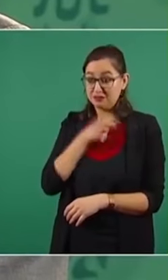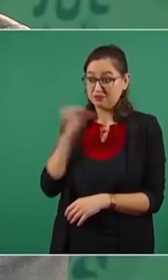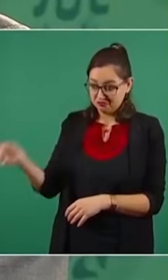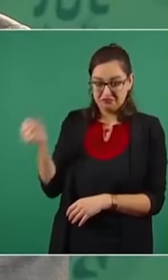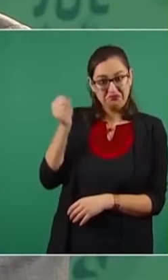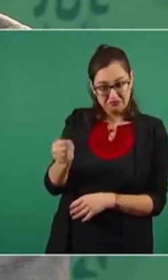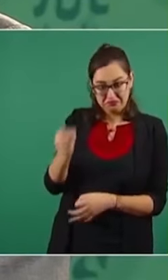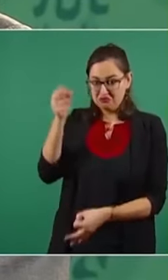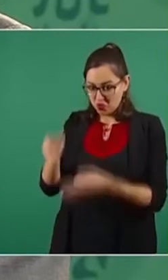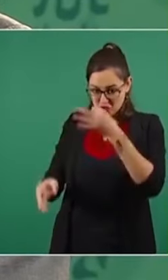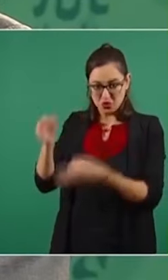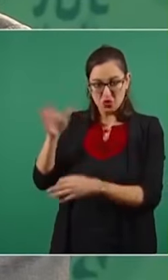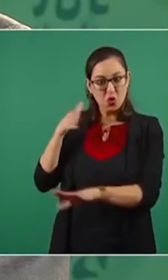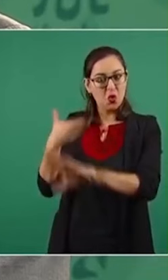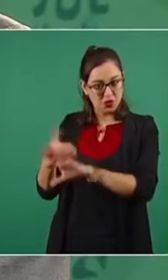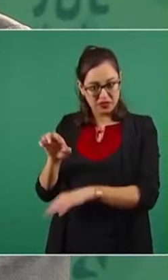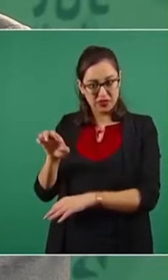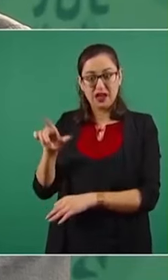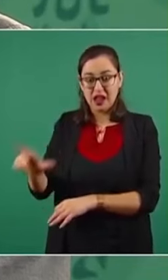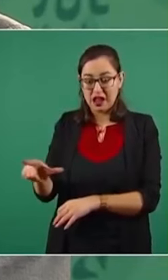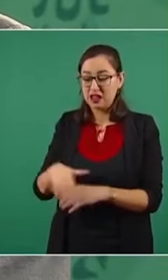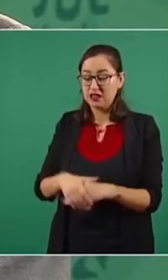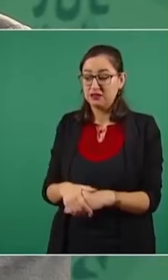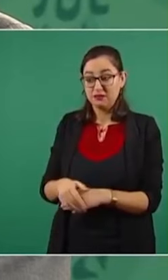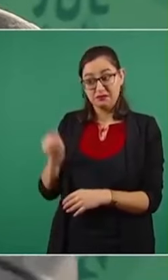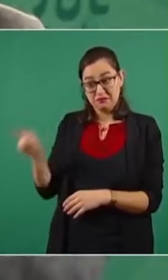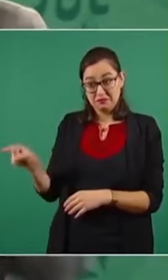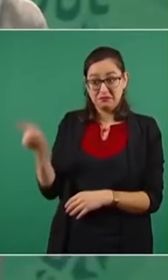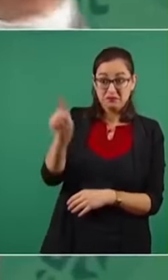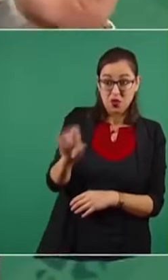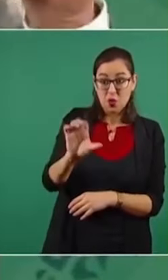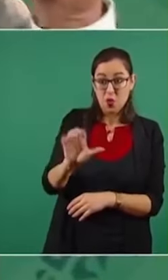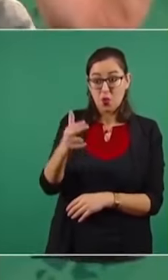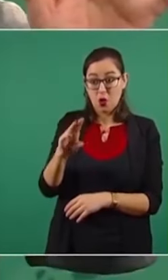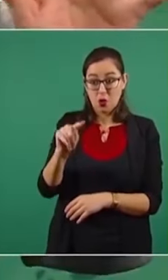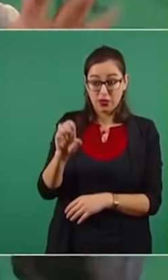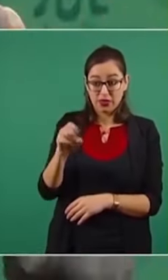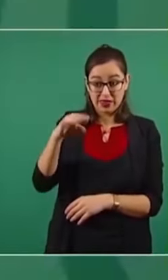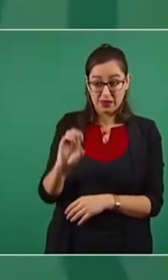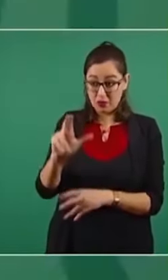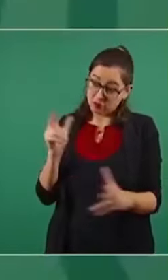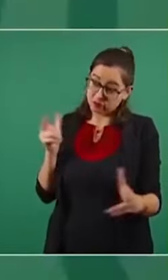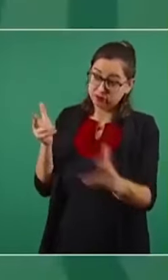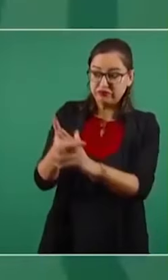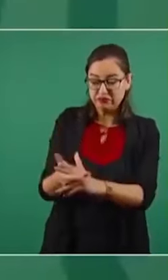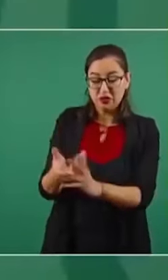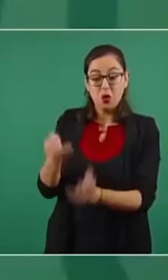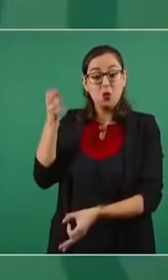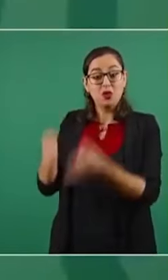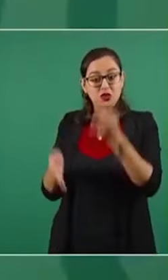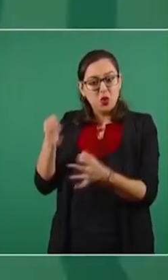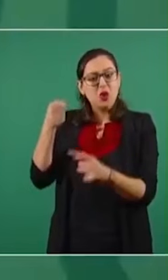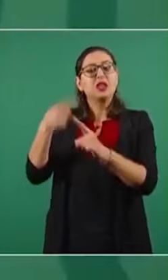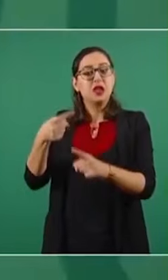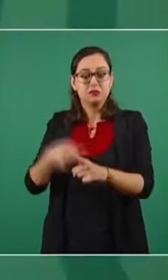legado que va a dejar a sus sucesores va a ser fino. Recordemos que recientemente López Obrador fue acusado de recibir financiación del grupo